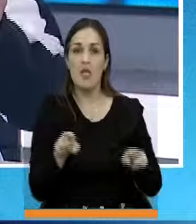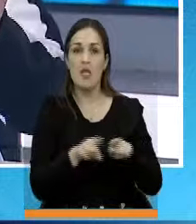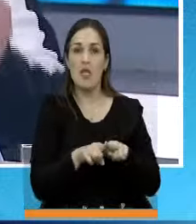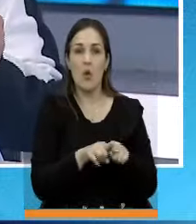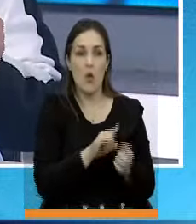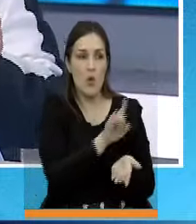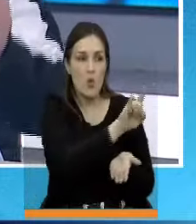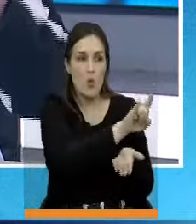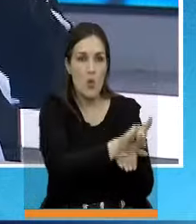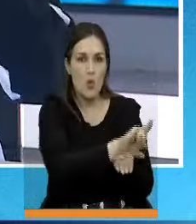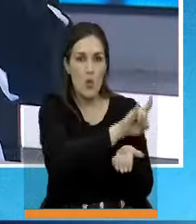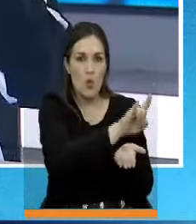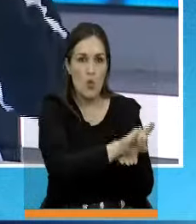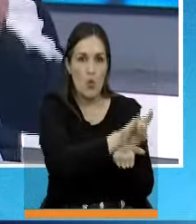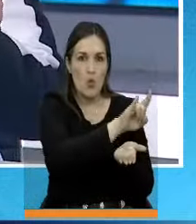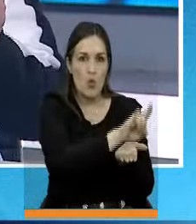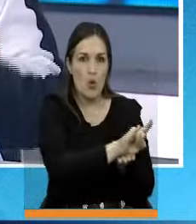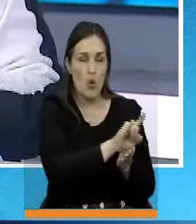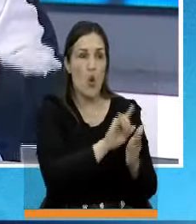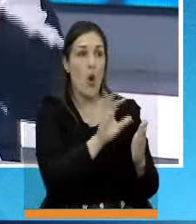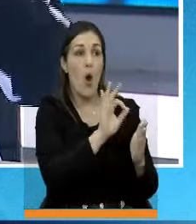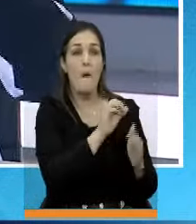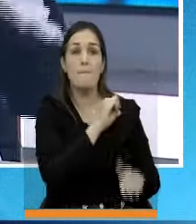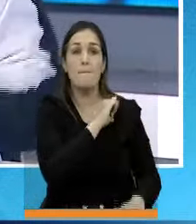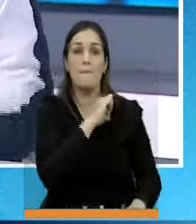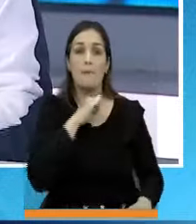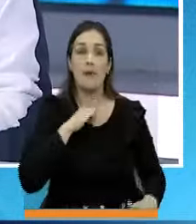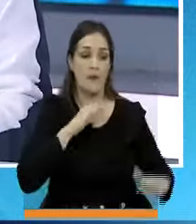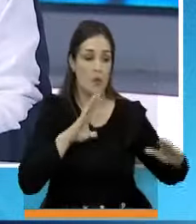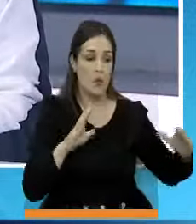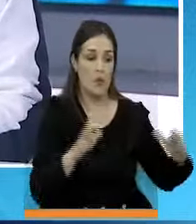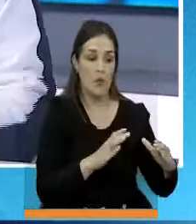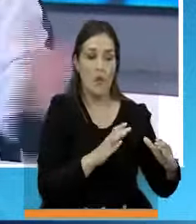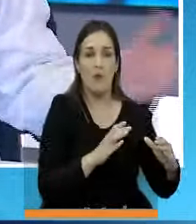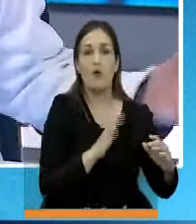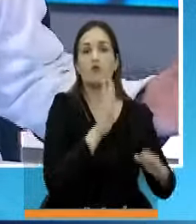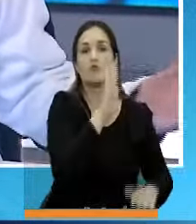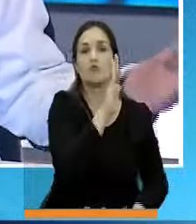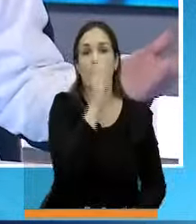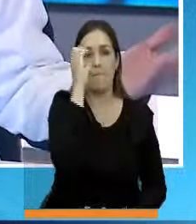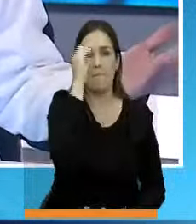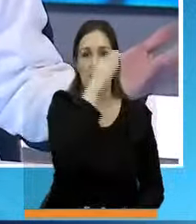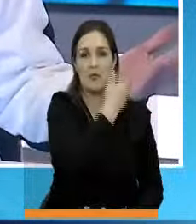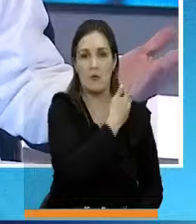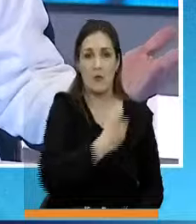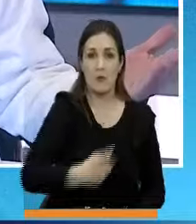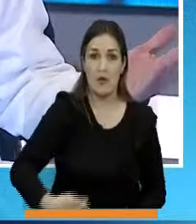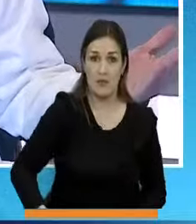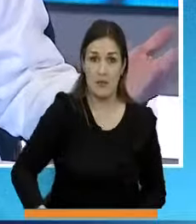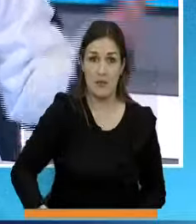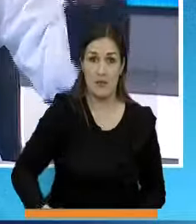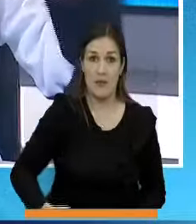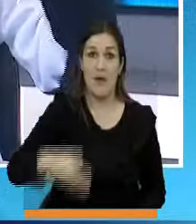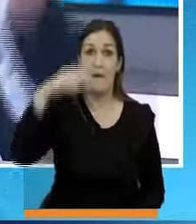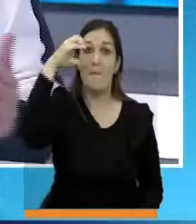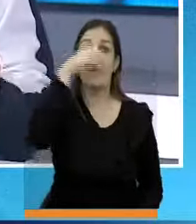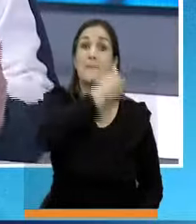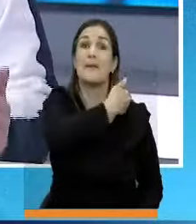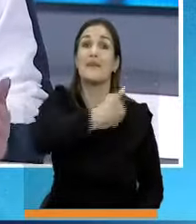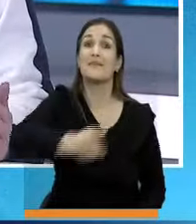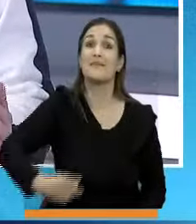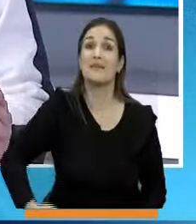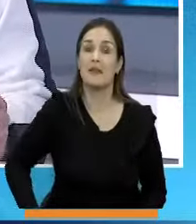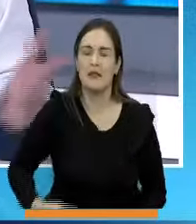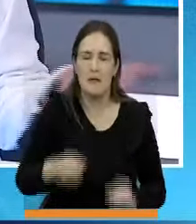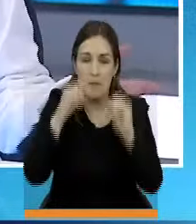se vieron videos privados del que hoy es el presidente de la República. Si eso no es escandaloso, que espíen a